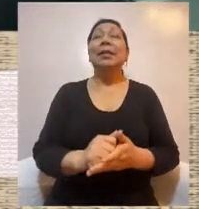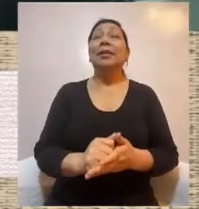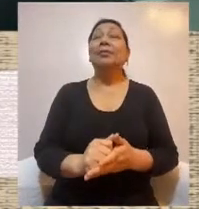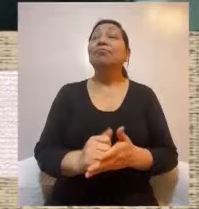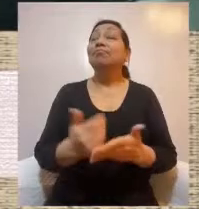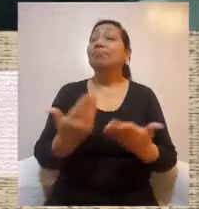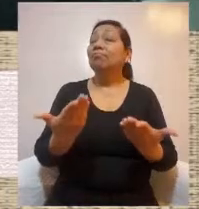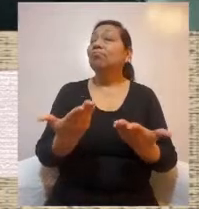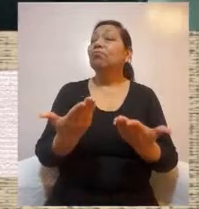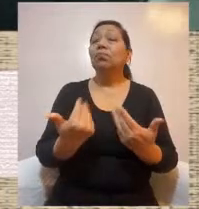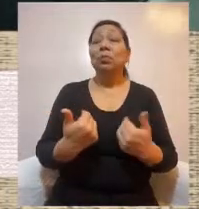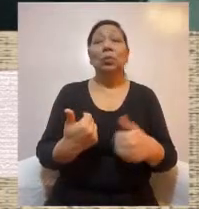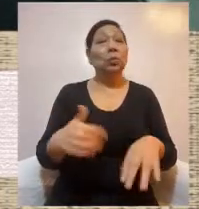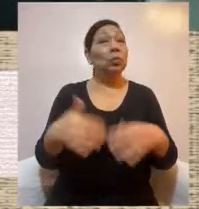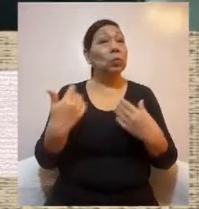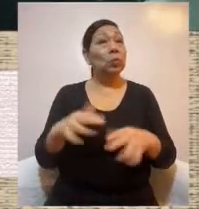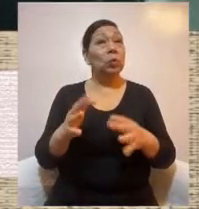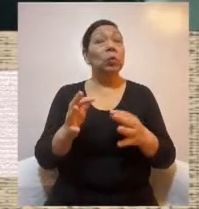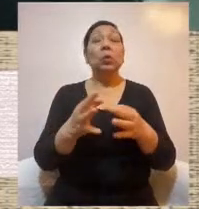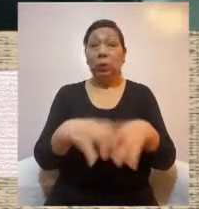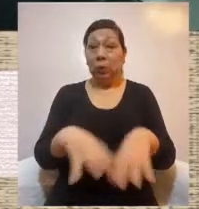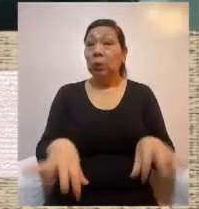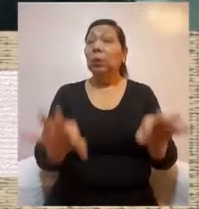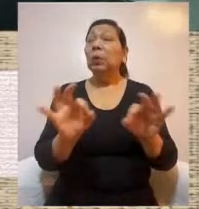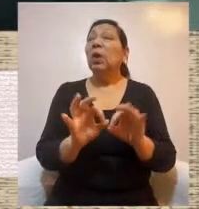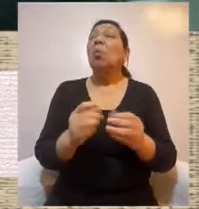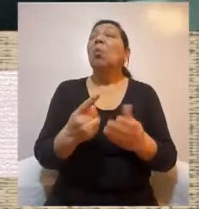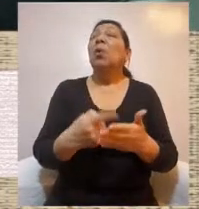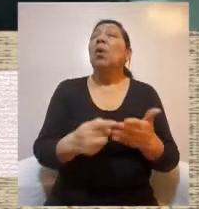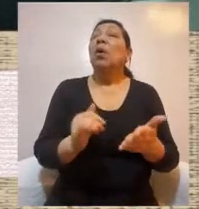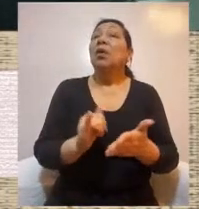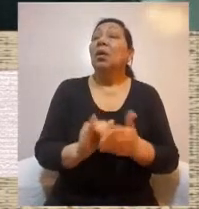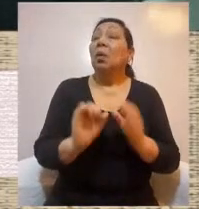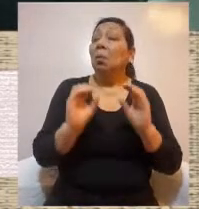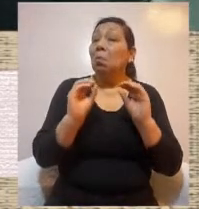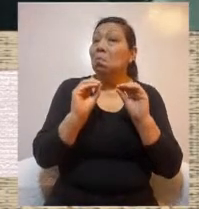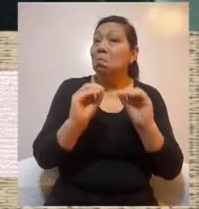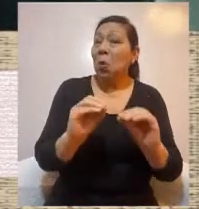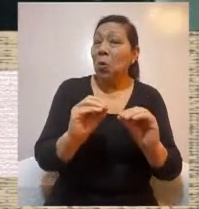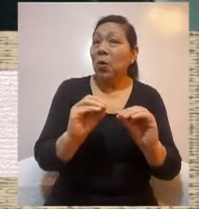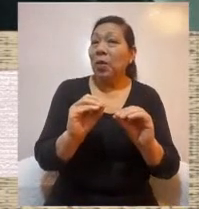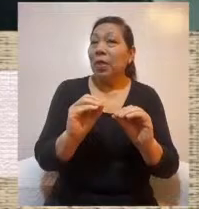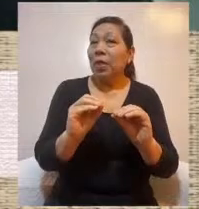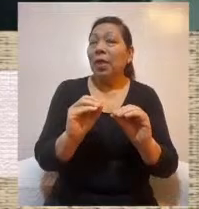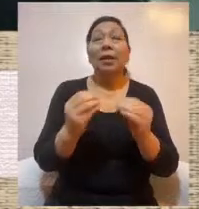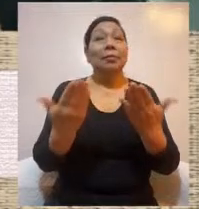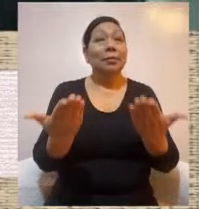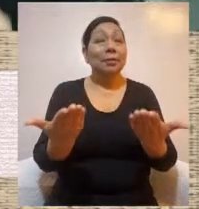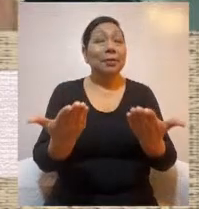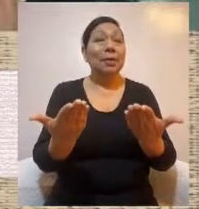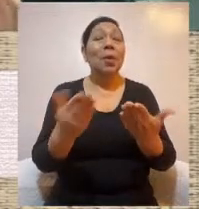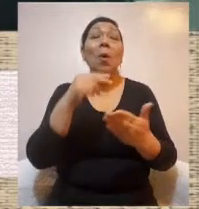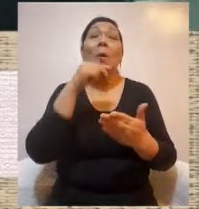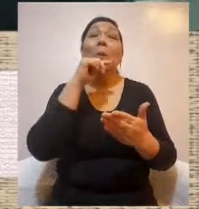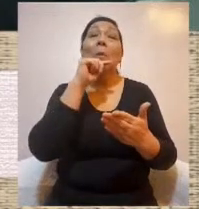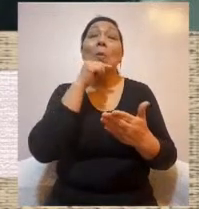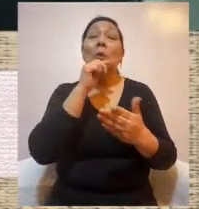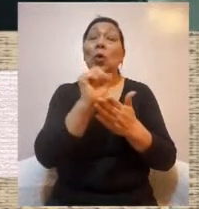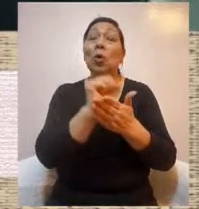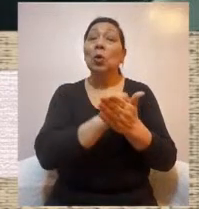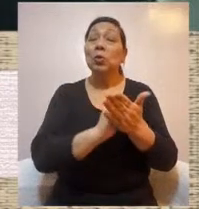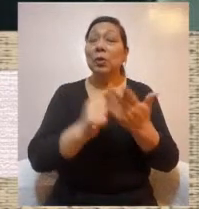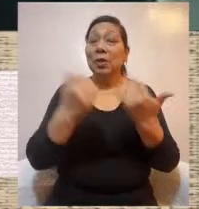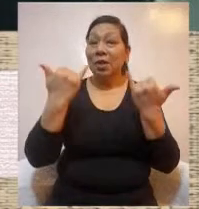1272-2017 resulta bastante importante. ¿Y por qué? Porque pone en relieve la situación de las mujeres